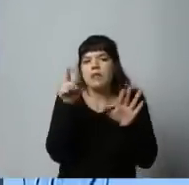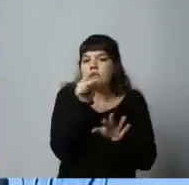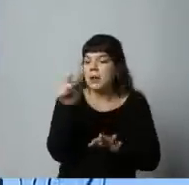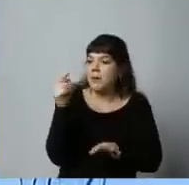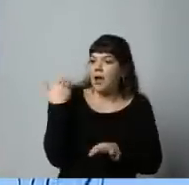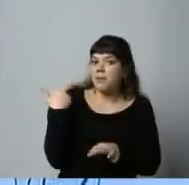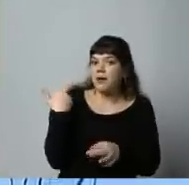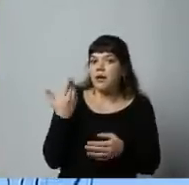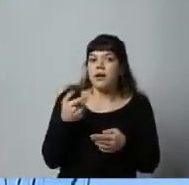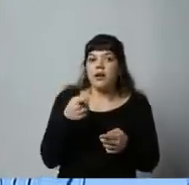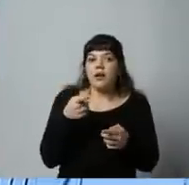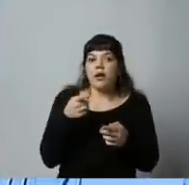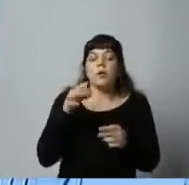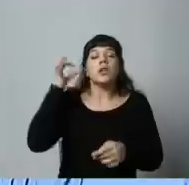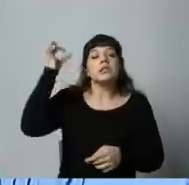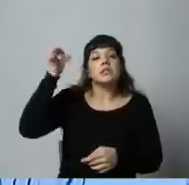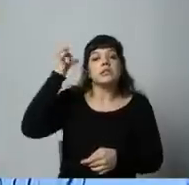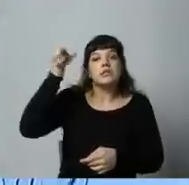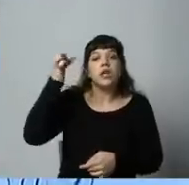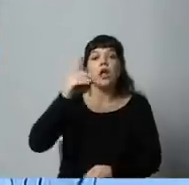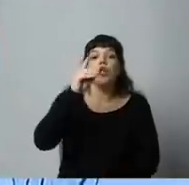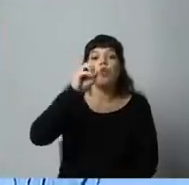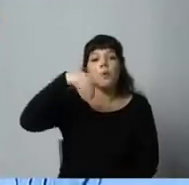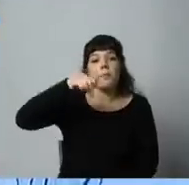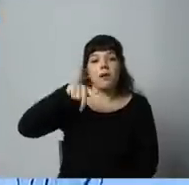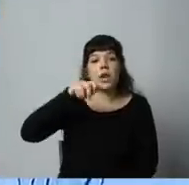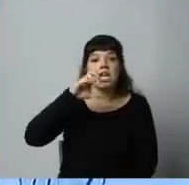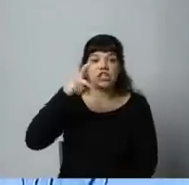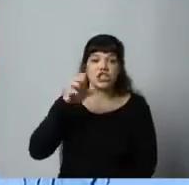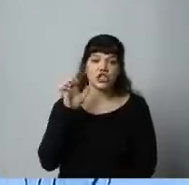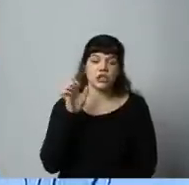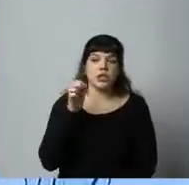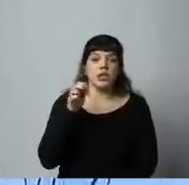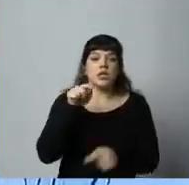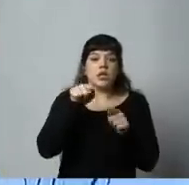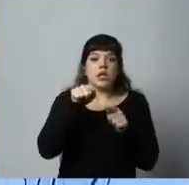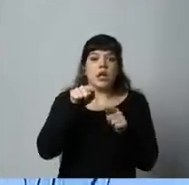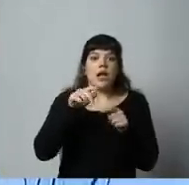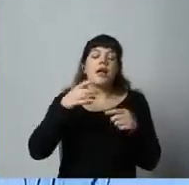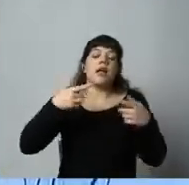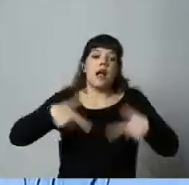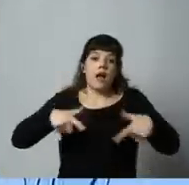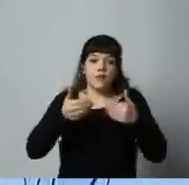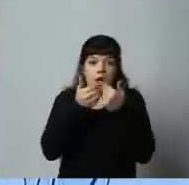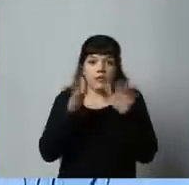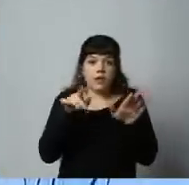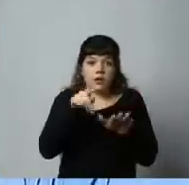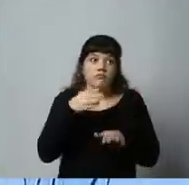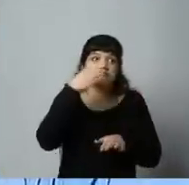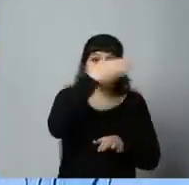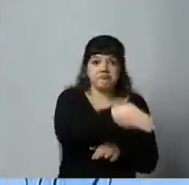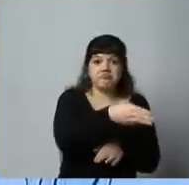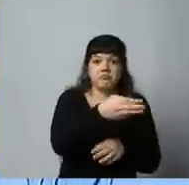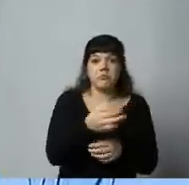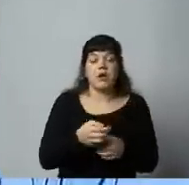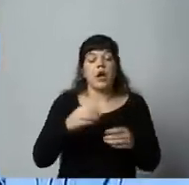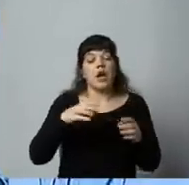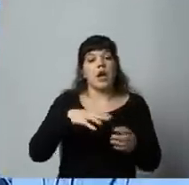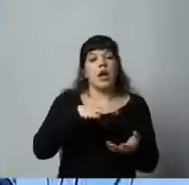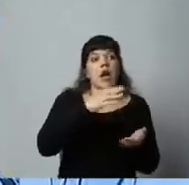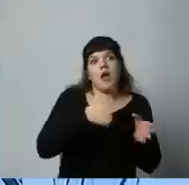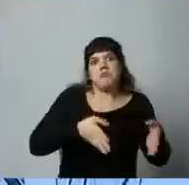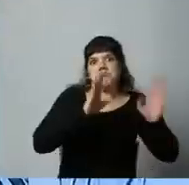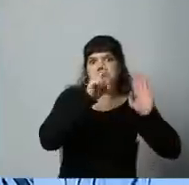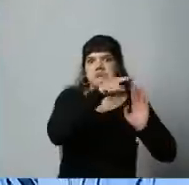cuando el senador domench y el diputado Lust de Cabildo abierto se presentaron en la torre ejecutiva a